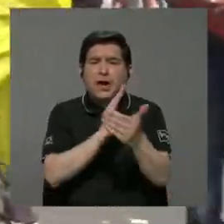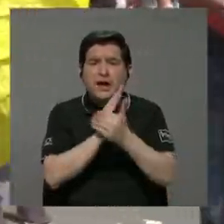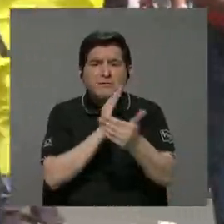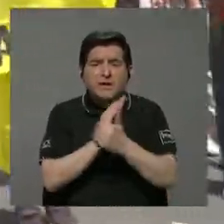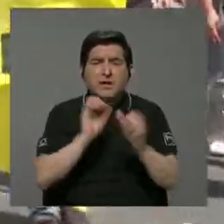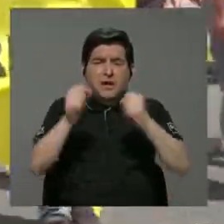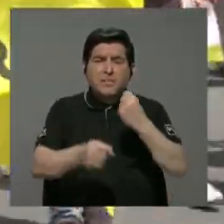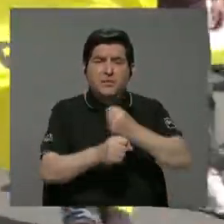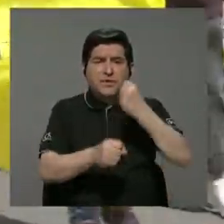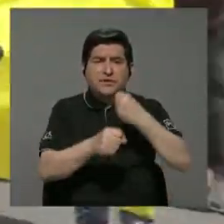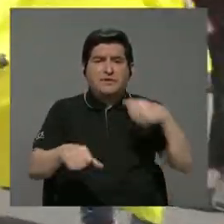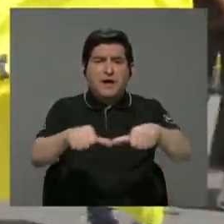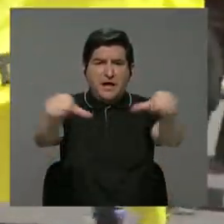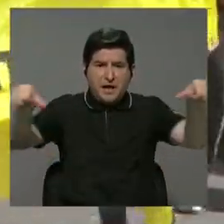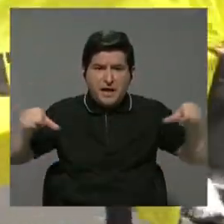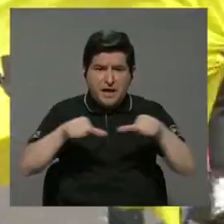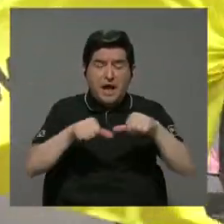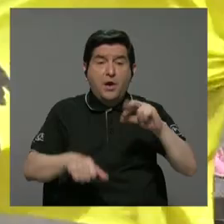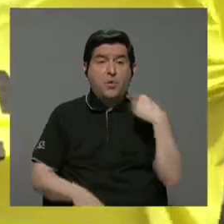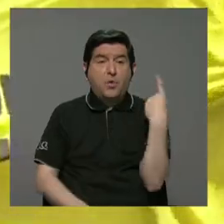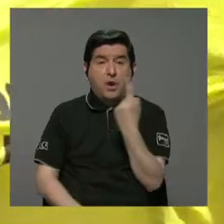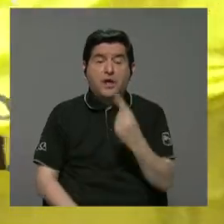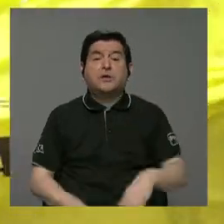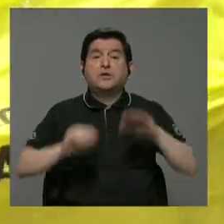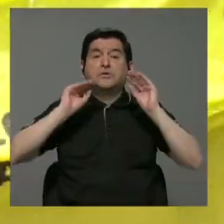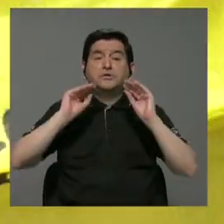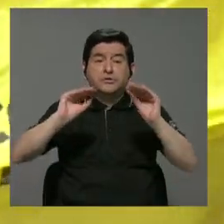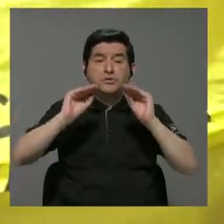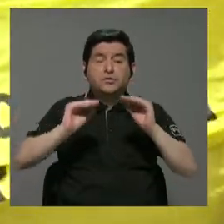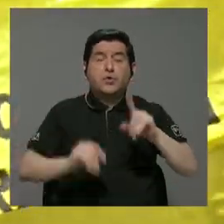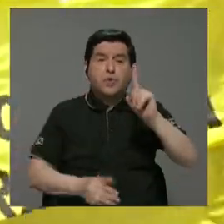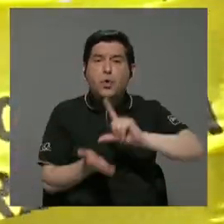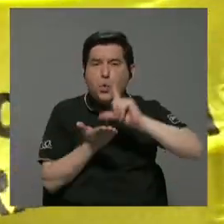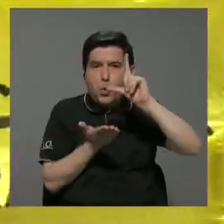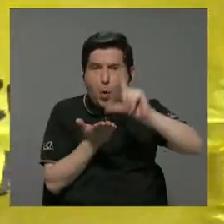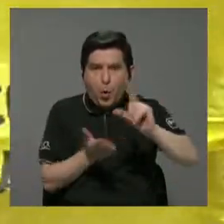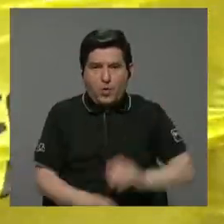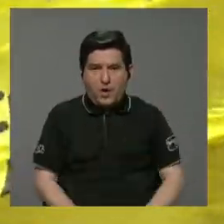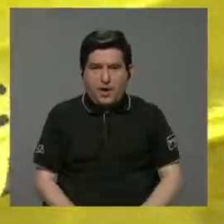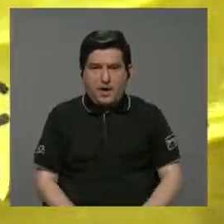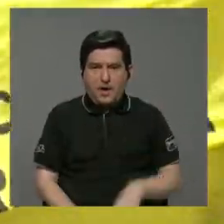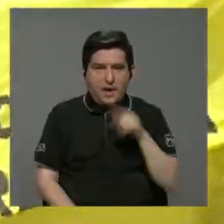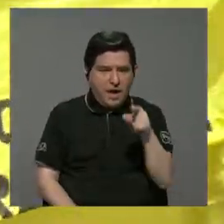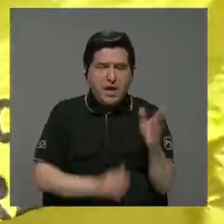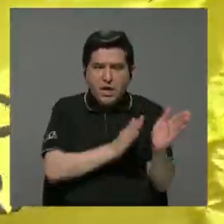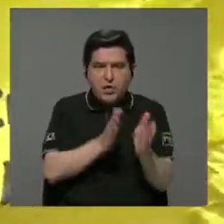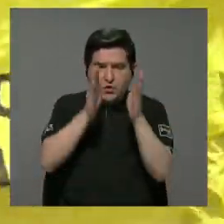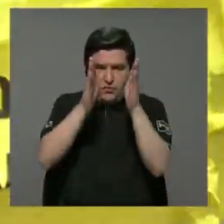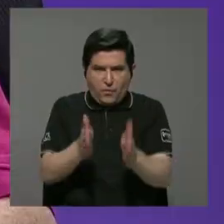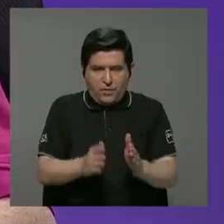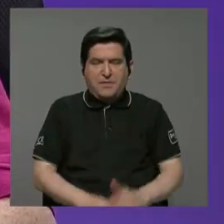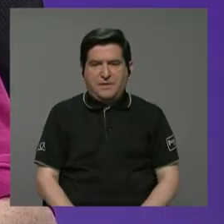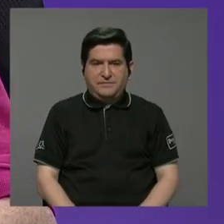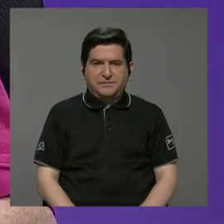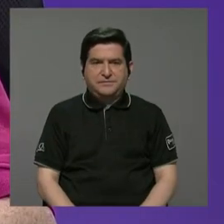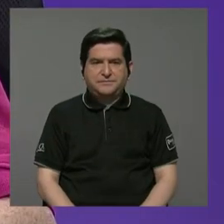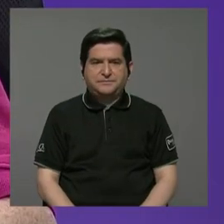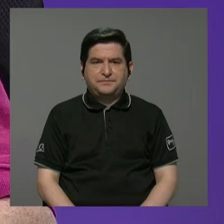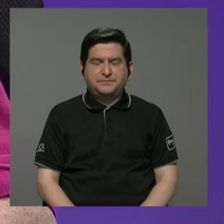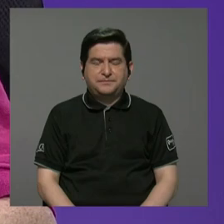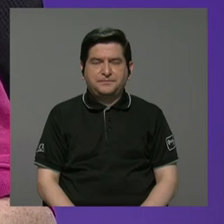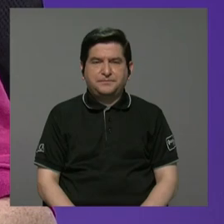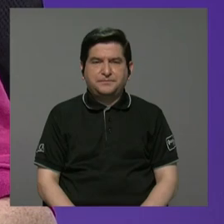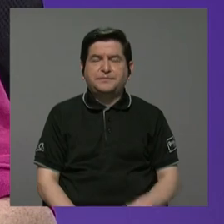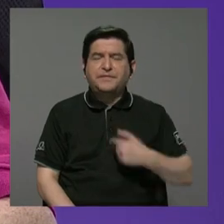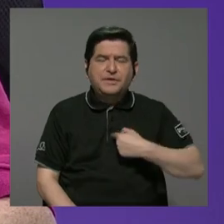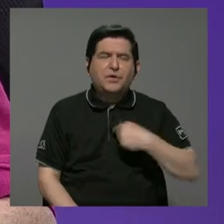en el aula y no solamente impartir una lección, es ser formadores, estar ahí. Entonces,